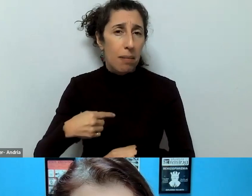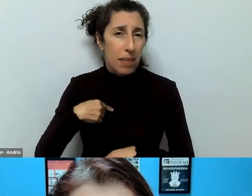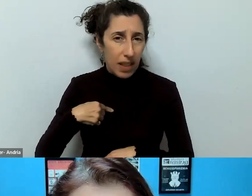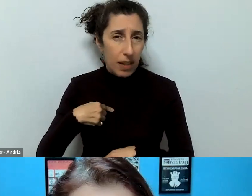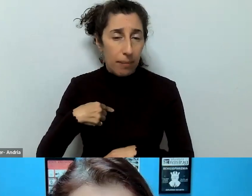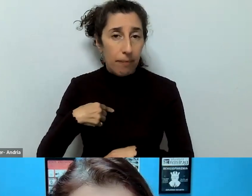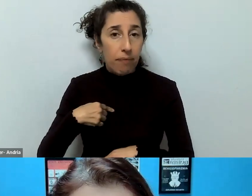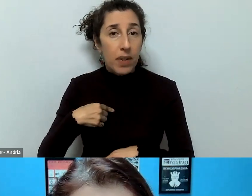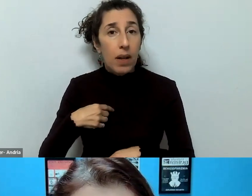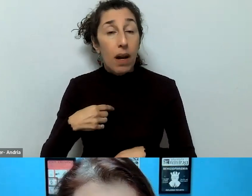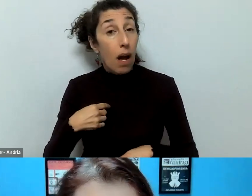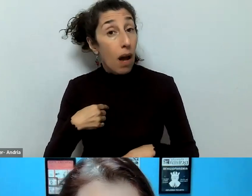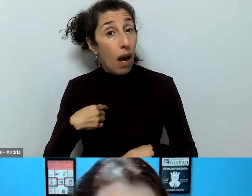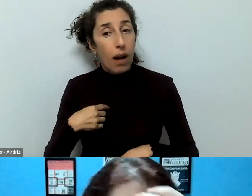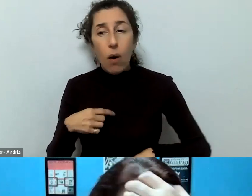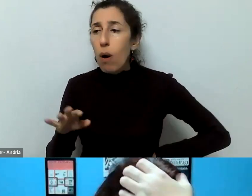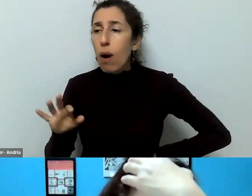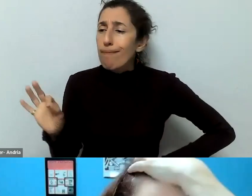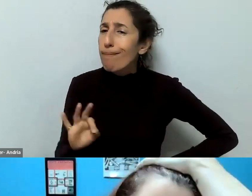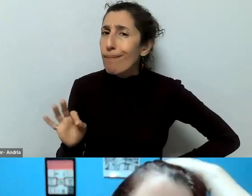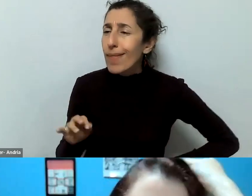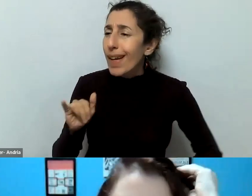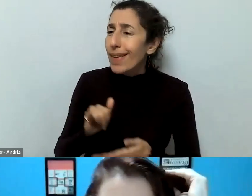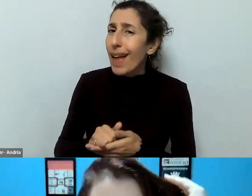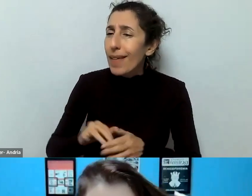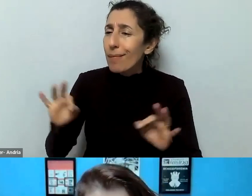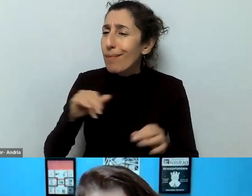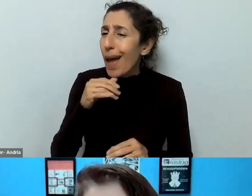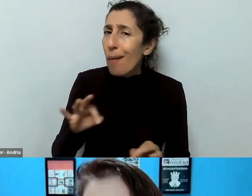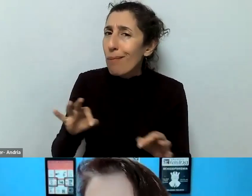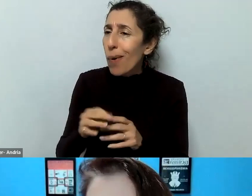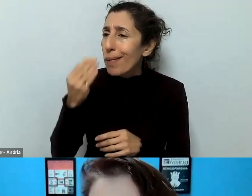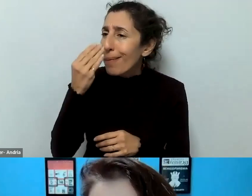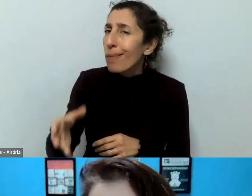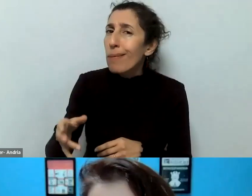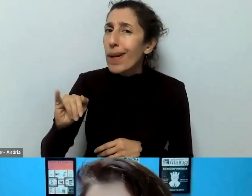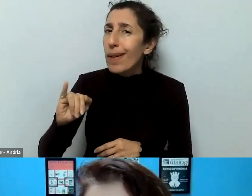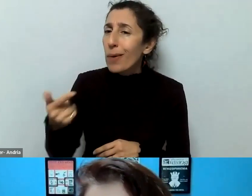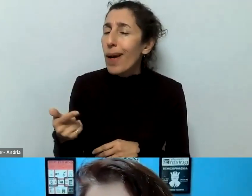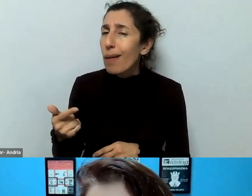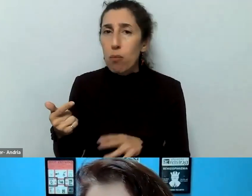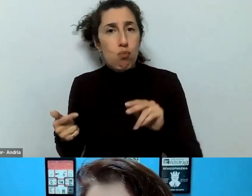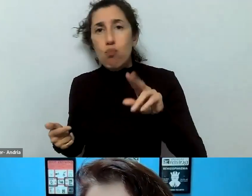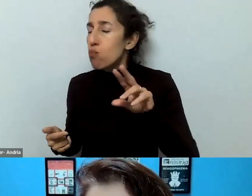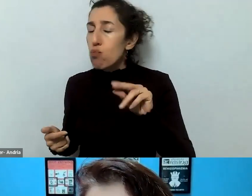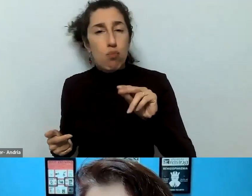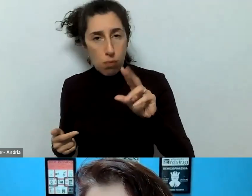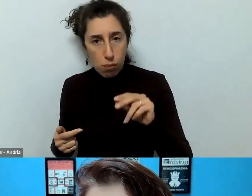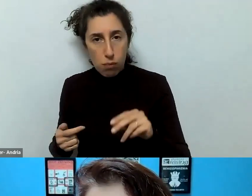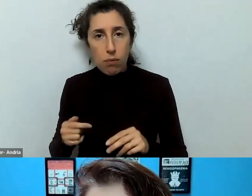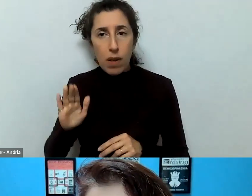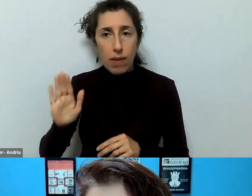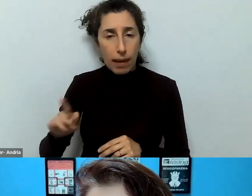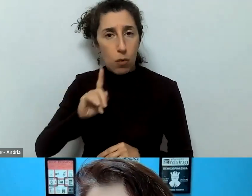soy alguien para decir, ¿qué importa? La media social no es algo grande. Es mejor